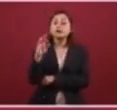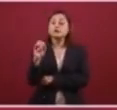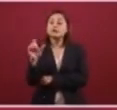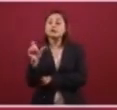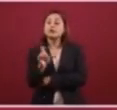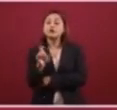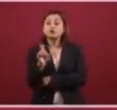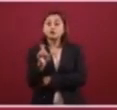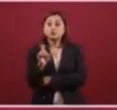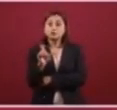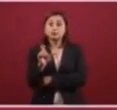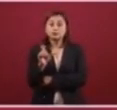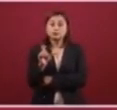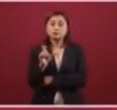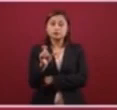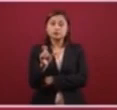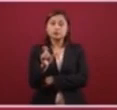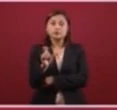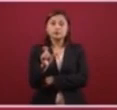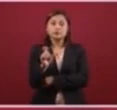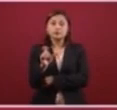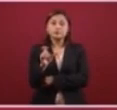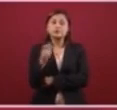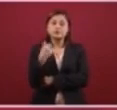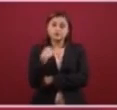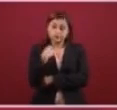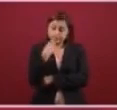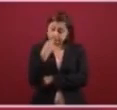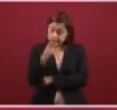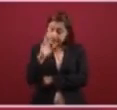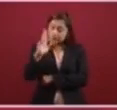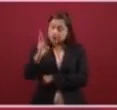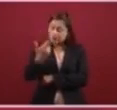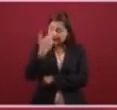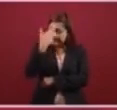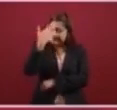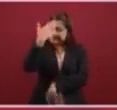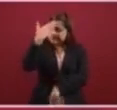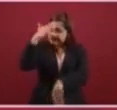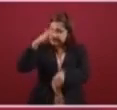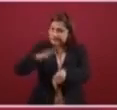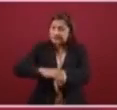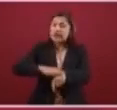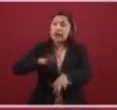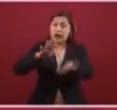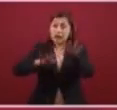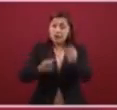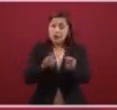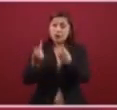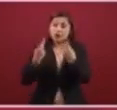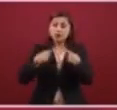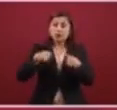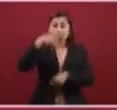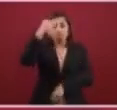digo para qué no olvidemos que luego hay amnesia